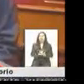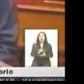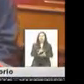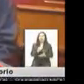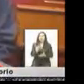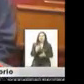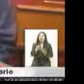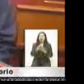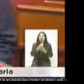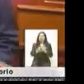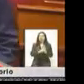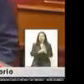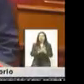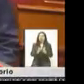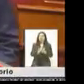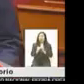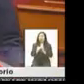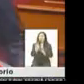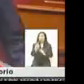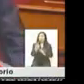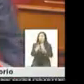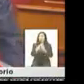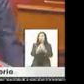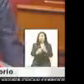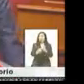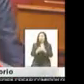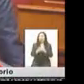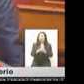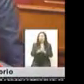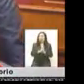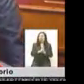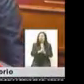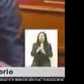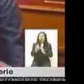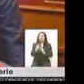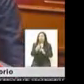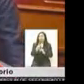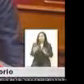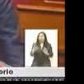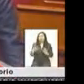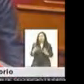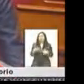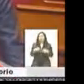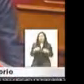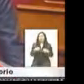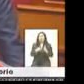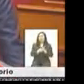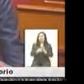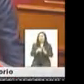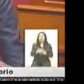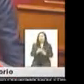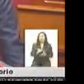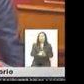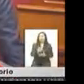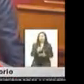inciso 5 de la Constitución y del artículo 20 del reglamento del Decreto Legislativo 1129, aprobado por Decreto Supremo